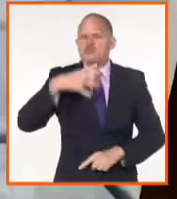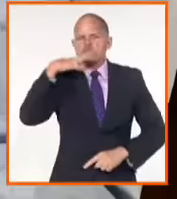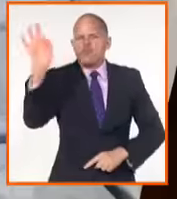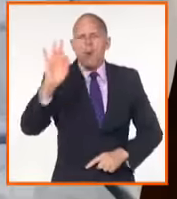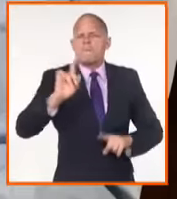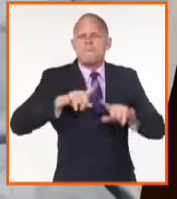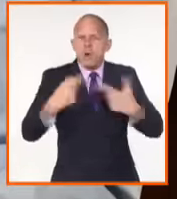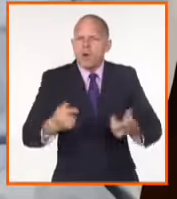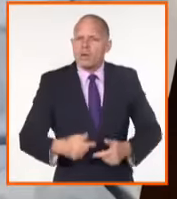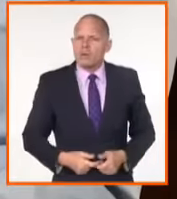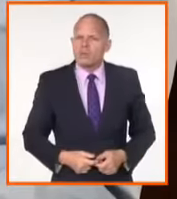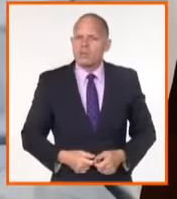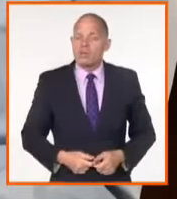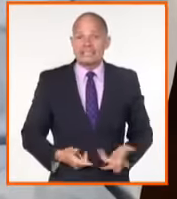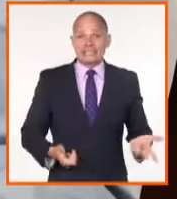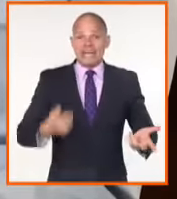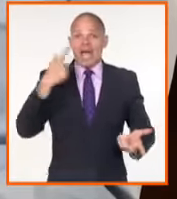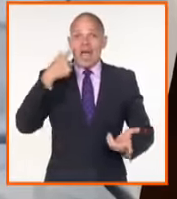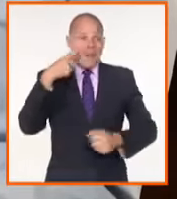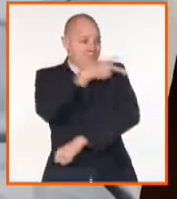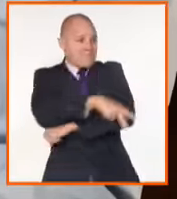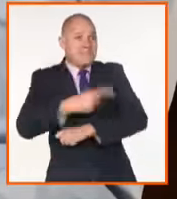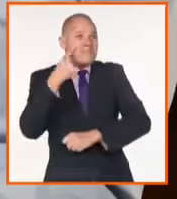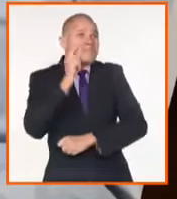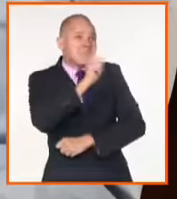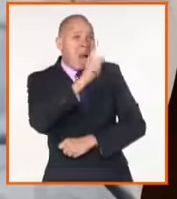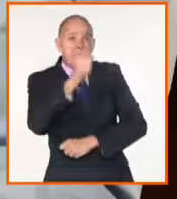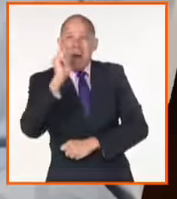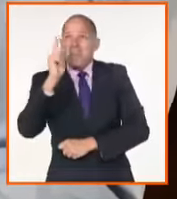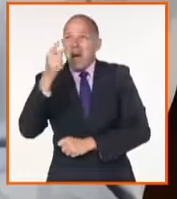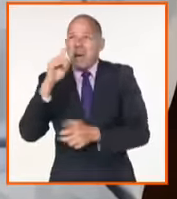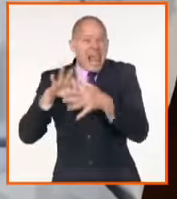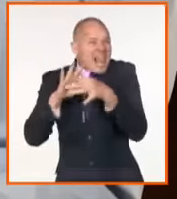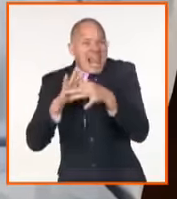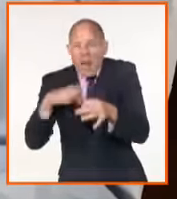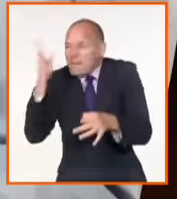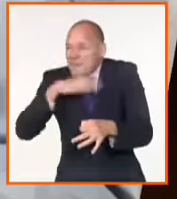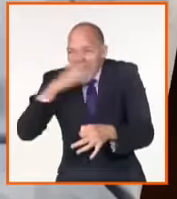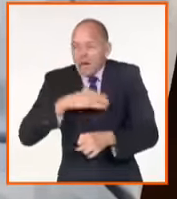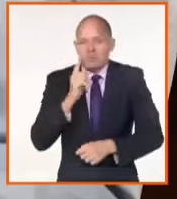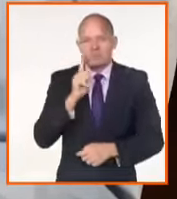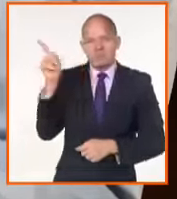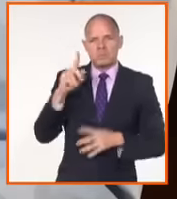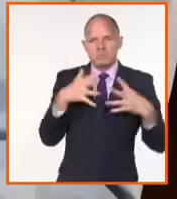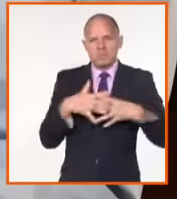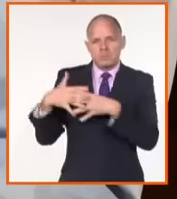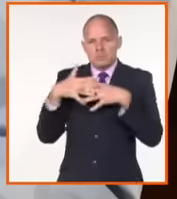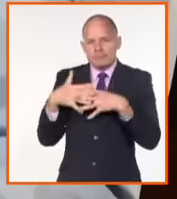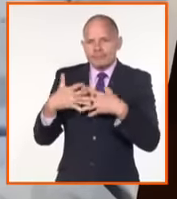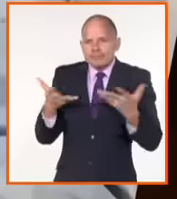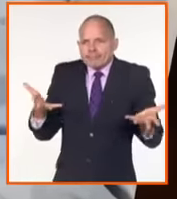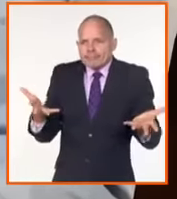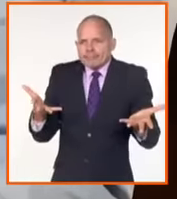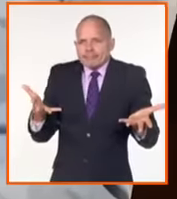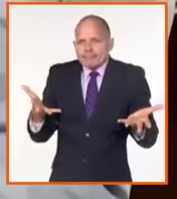humanos, cuando probablemente sea el gobierno que más derechos humanos ha violado en el mundo, de su propio pueblo y de otros pueblos